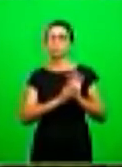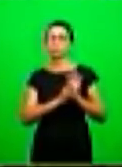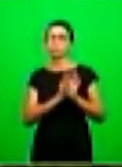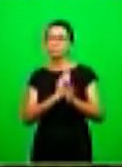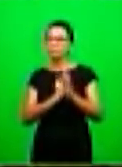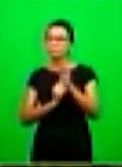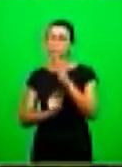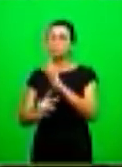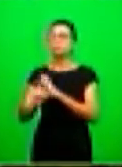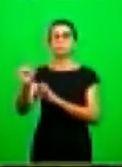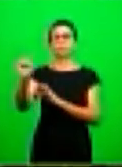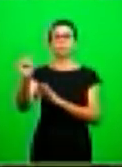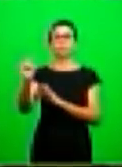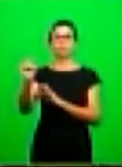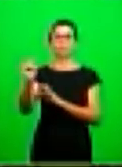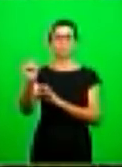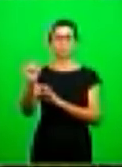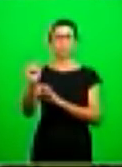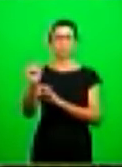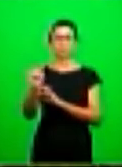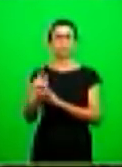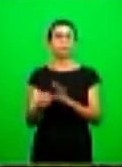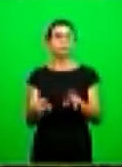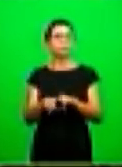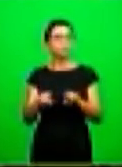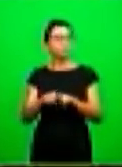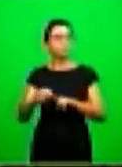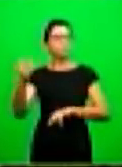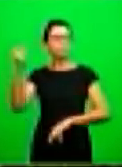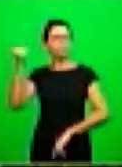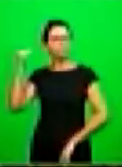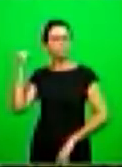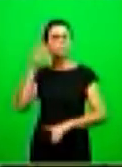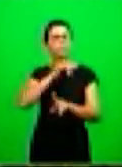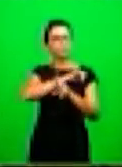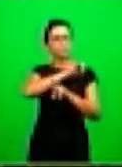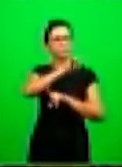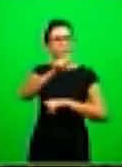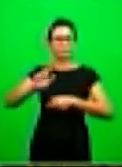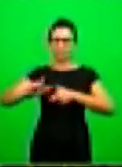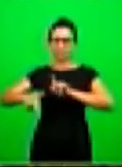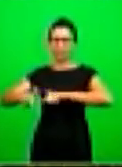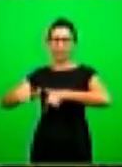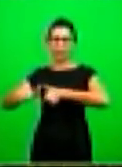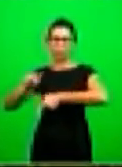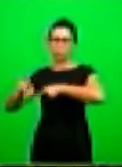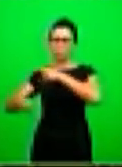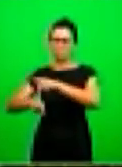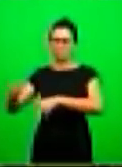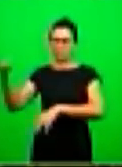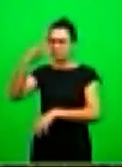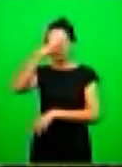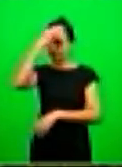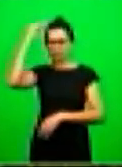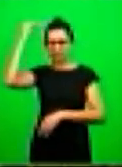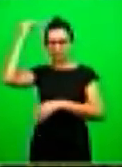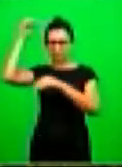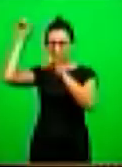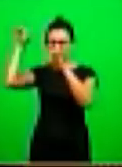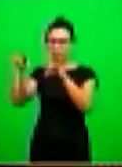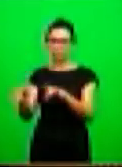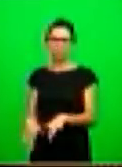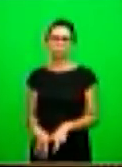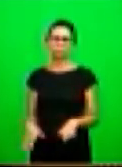de vida eterna para el hombre. Del mismo hecho que allá en las profecías de Israel se olvidó